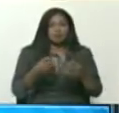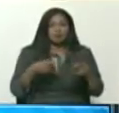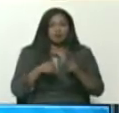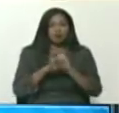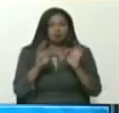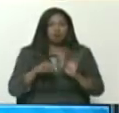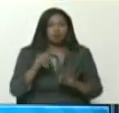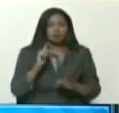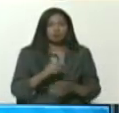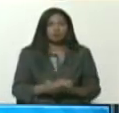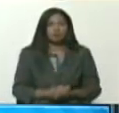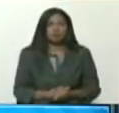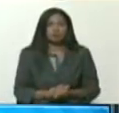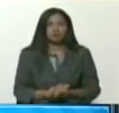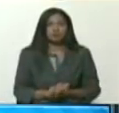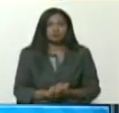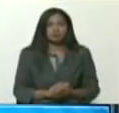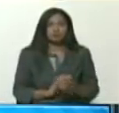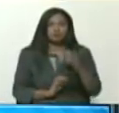firmas